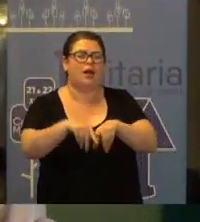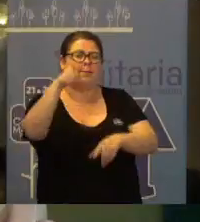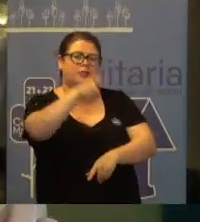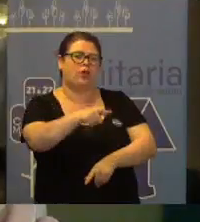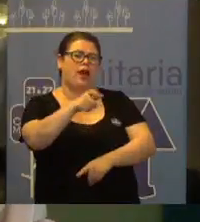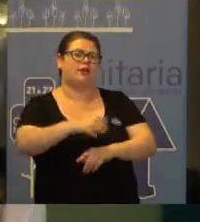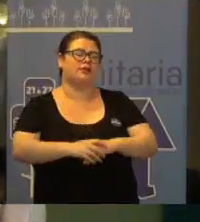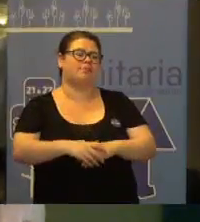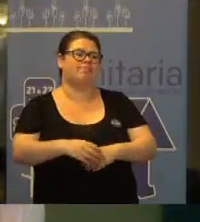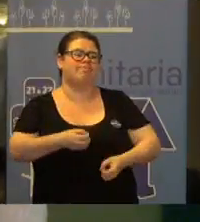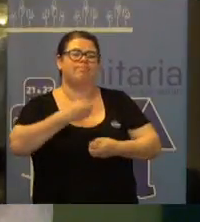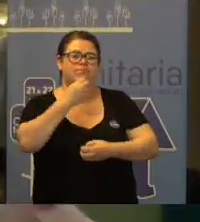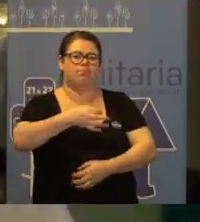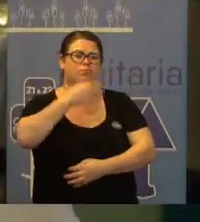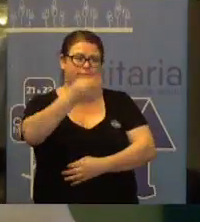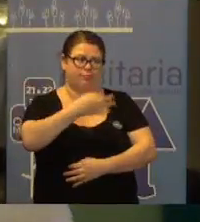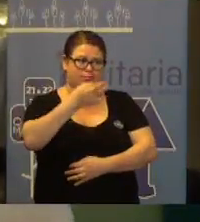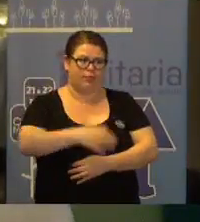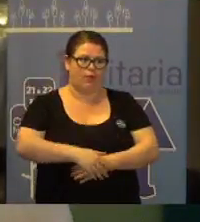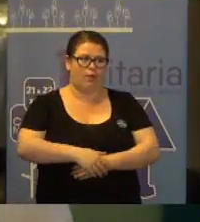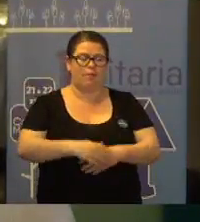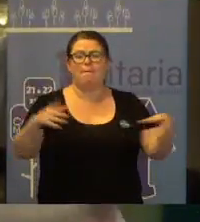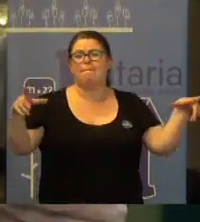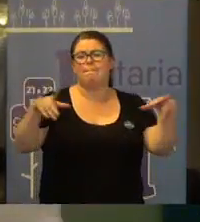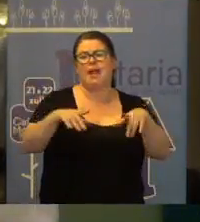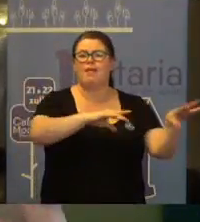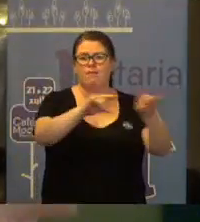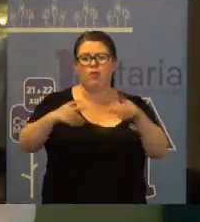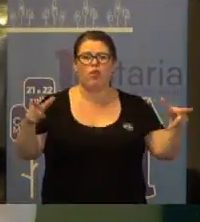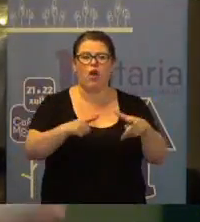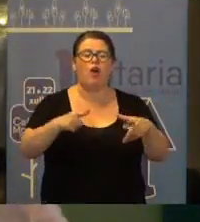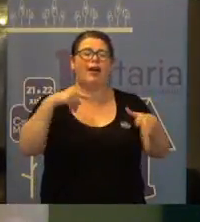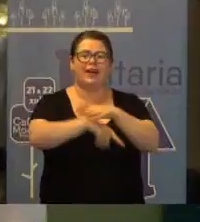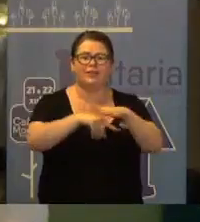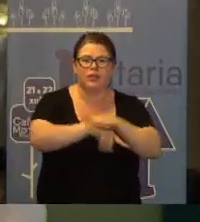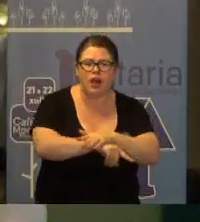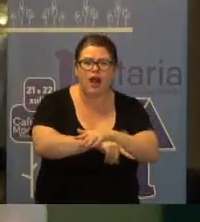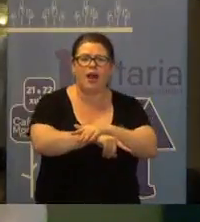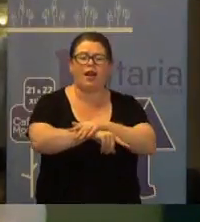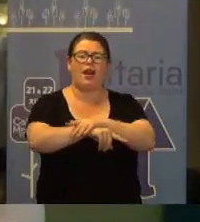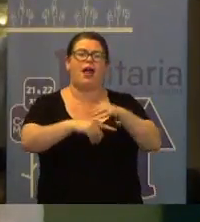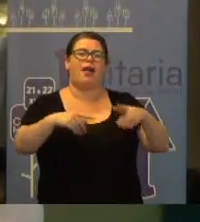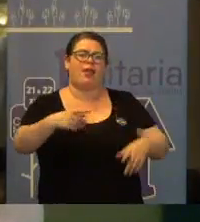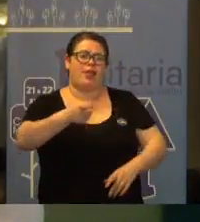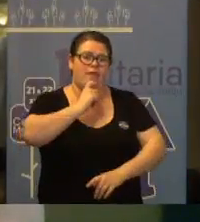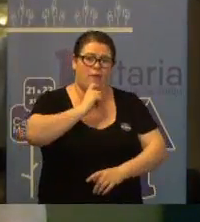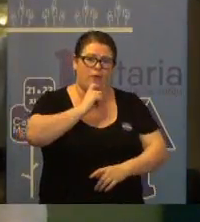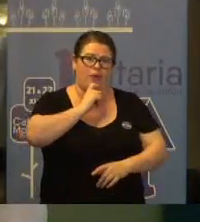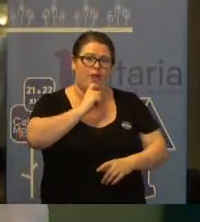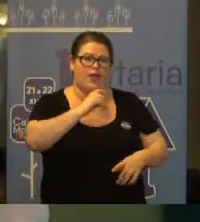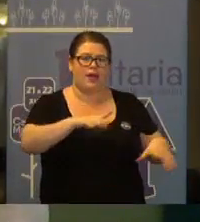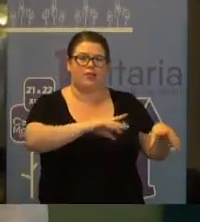non? O minifundio, non? Xestionar a complexidade do minifundio